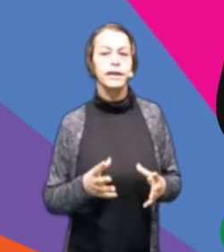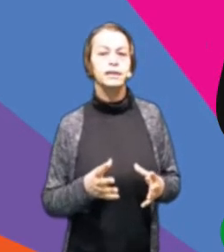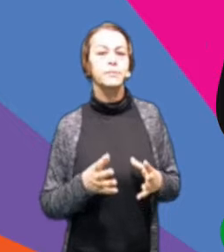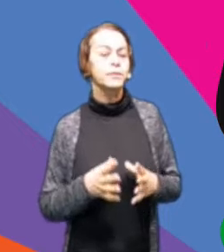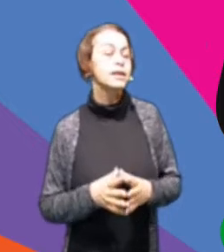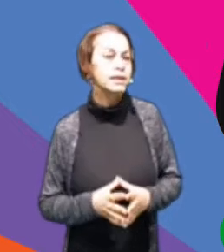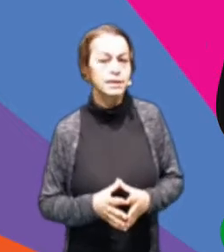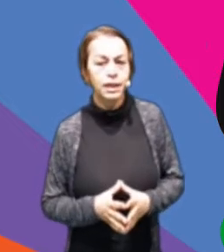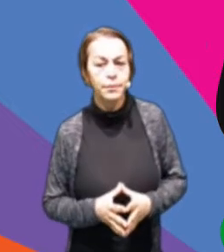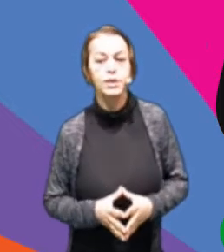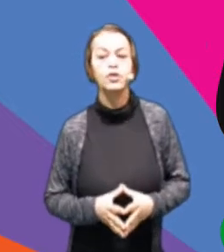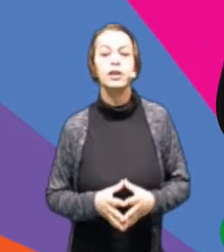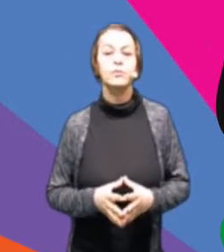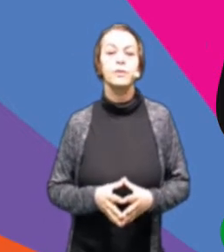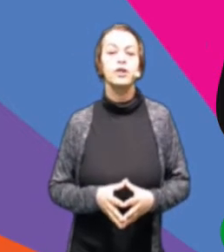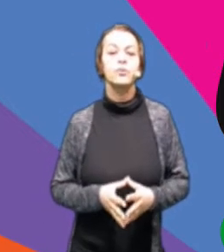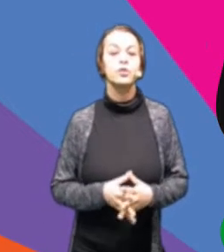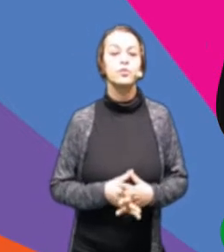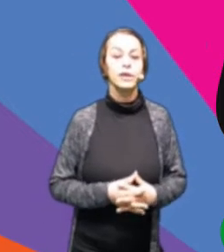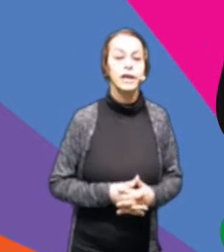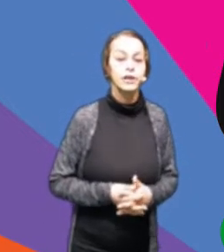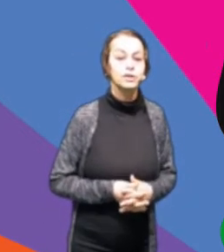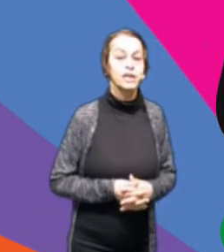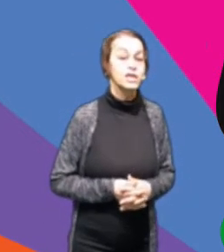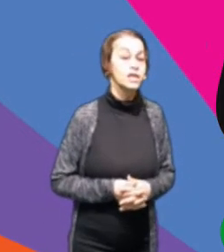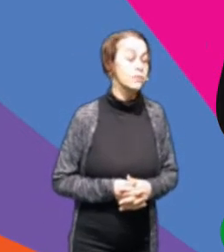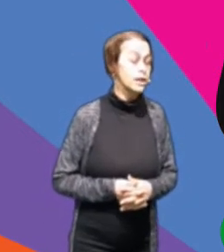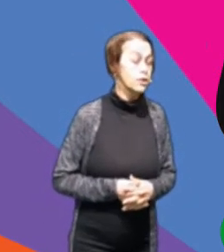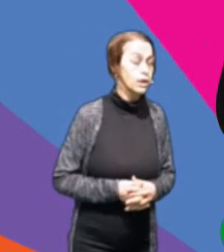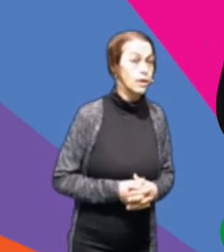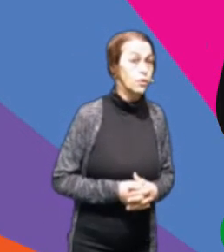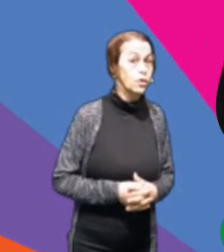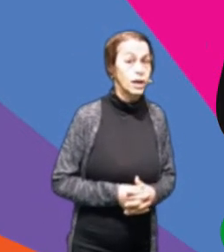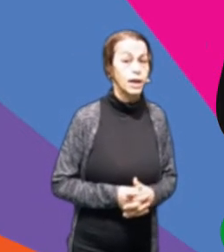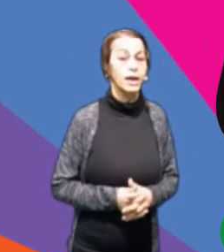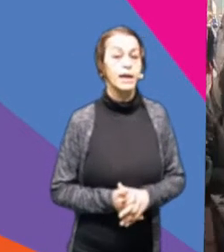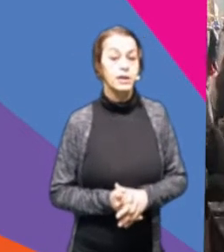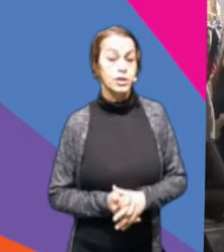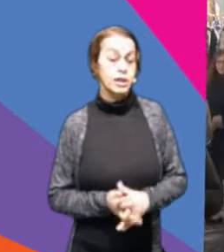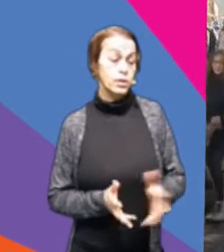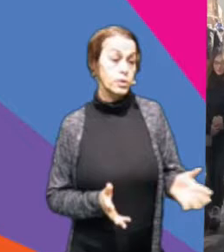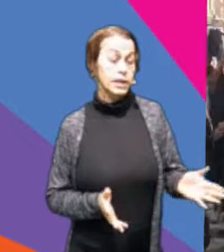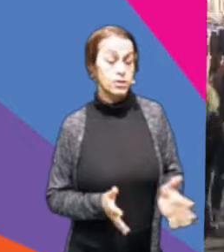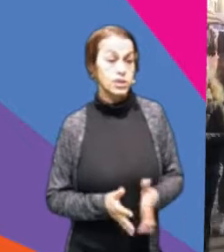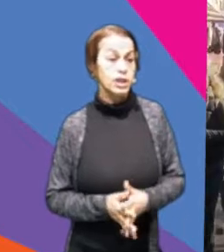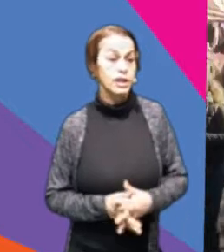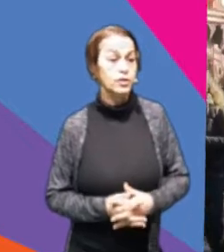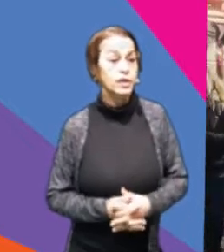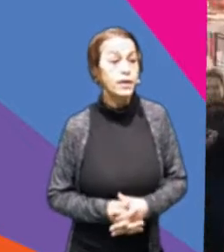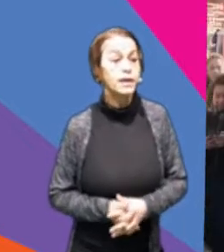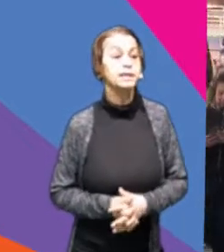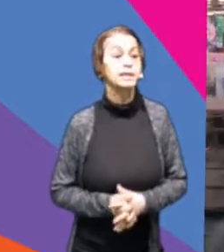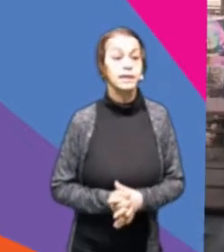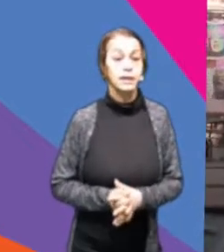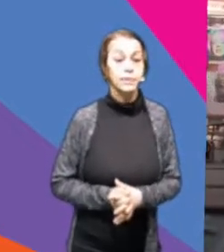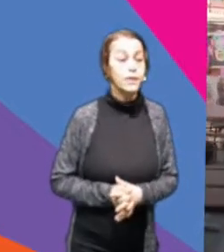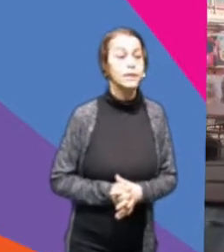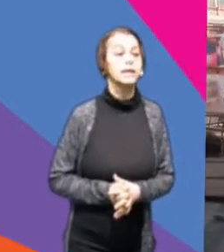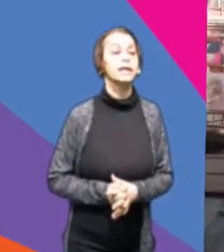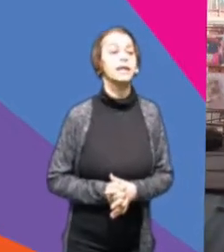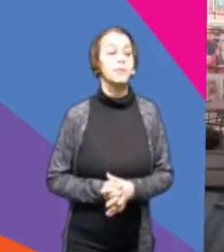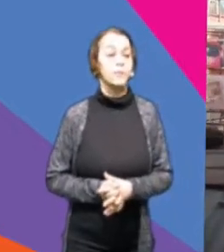este primer destacamento de bomberos voluntarios allí en el barrio de La Boca. Yo recuerde que yo ayer le contaba que se celebraba